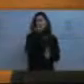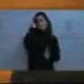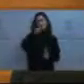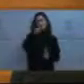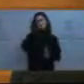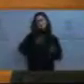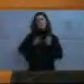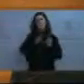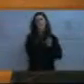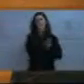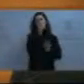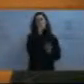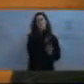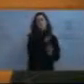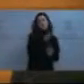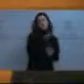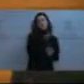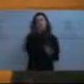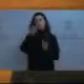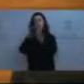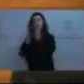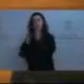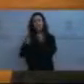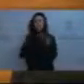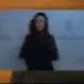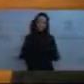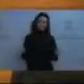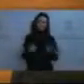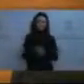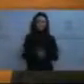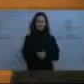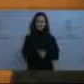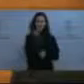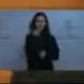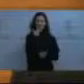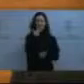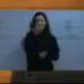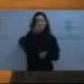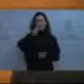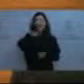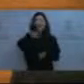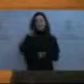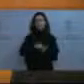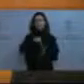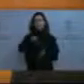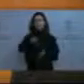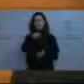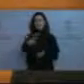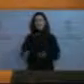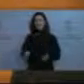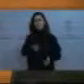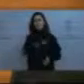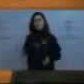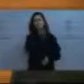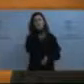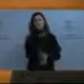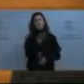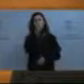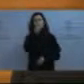el 2009, ¿no? Entonces, bueno, oiga, yo que se gasten 53.000 euros y tengamos un señor un año